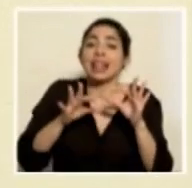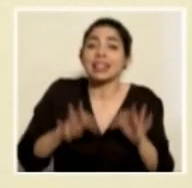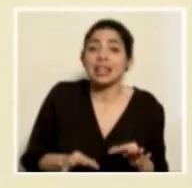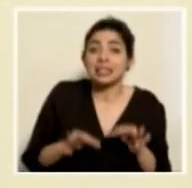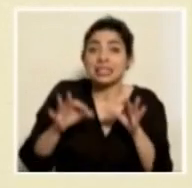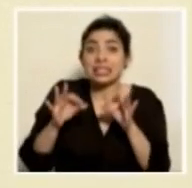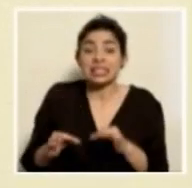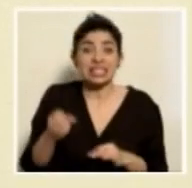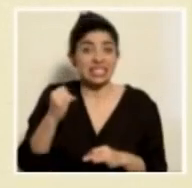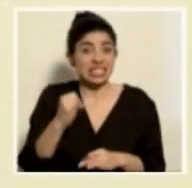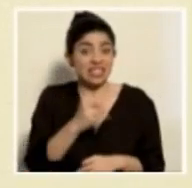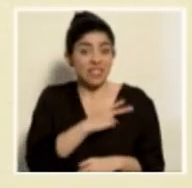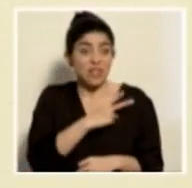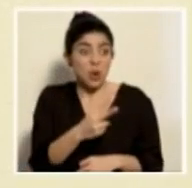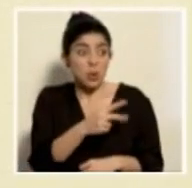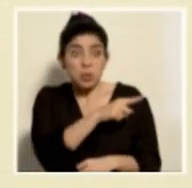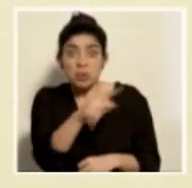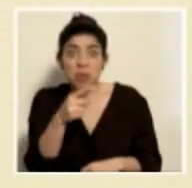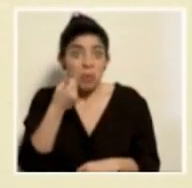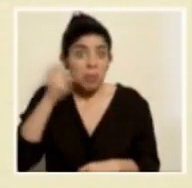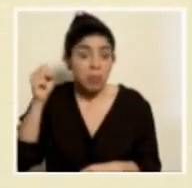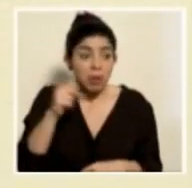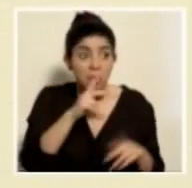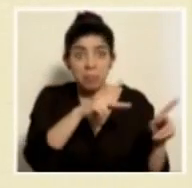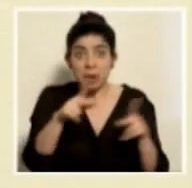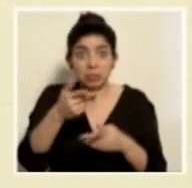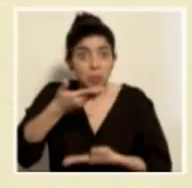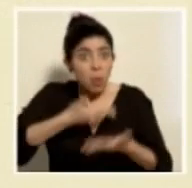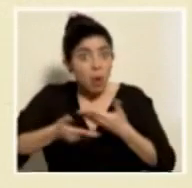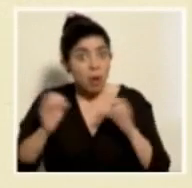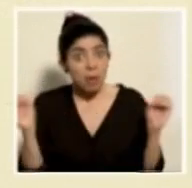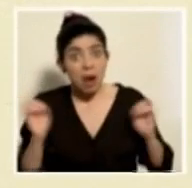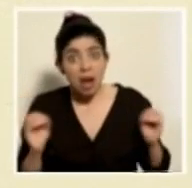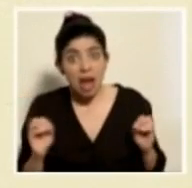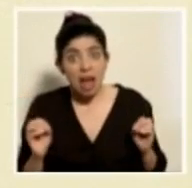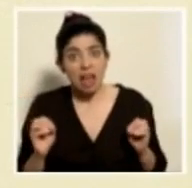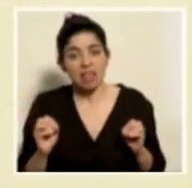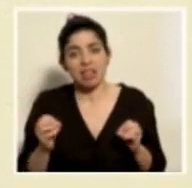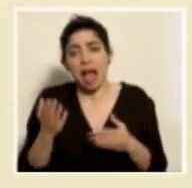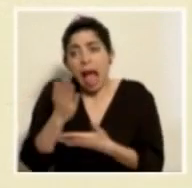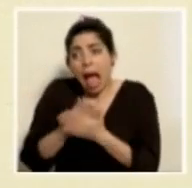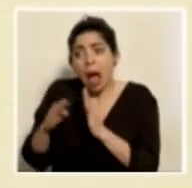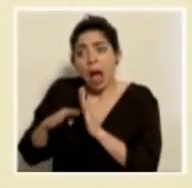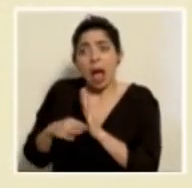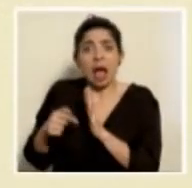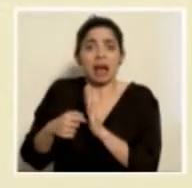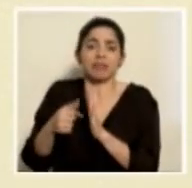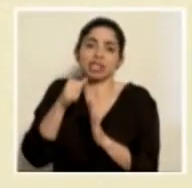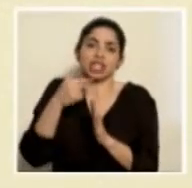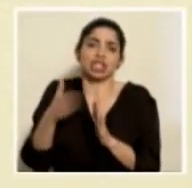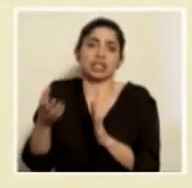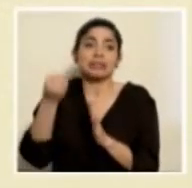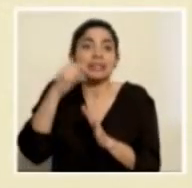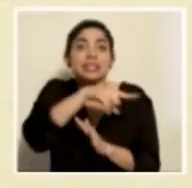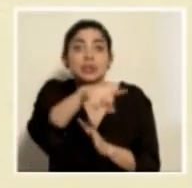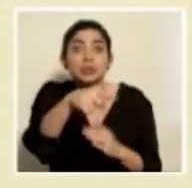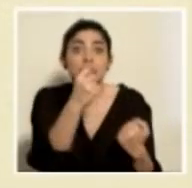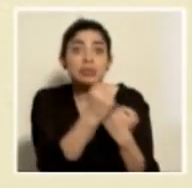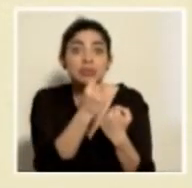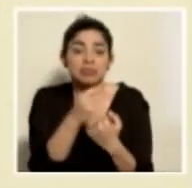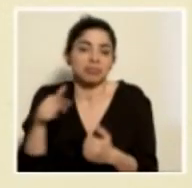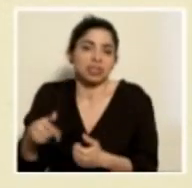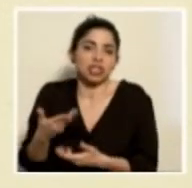si no hay voluntad, si no hay colaboración de la población en general, todavía sí no sirven. O sea, vamos a tomar